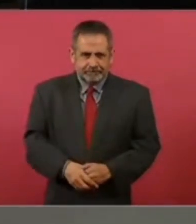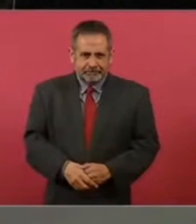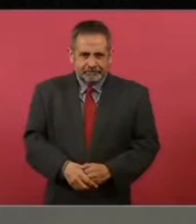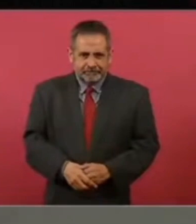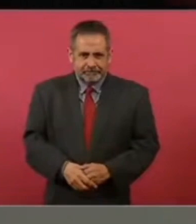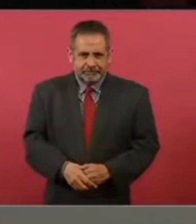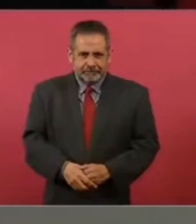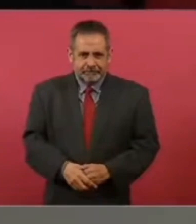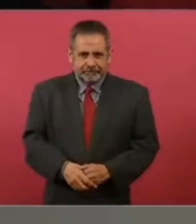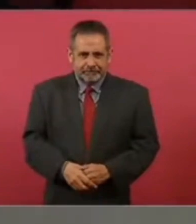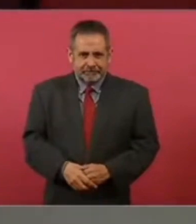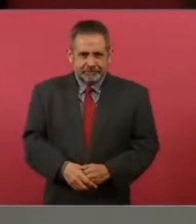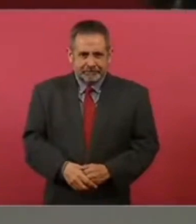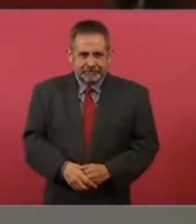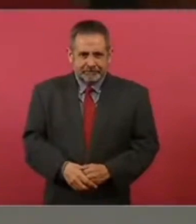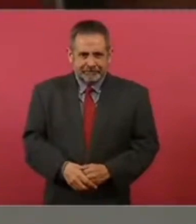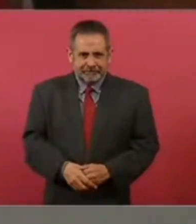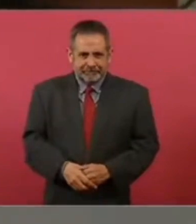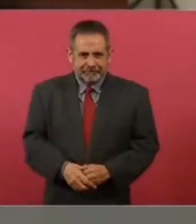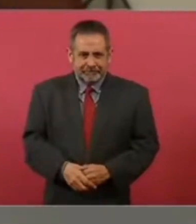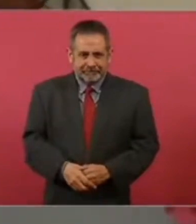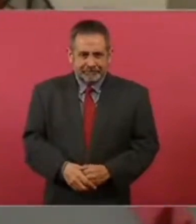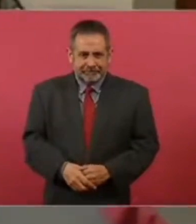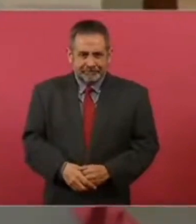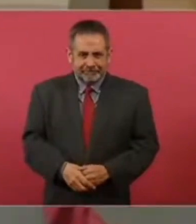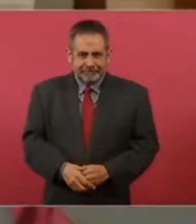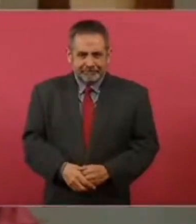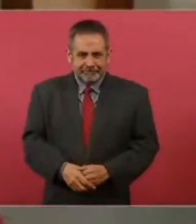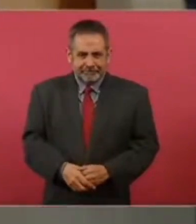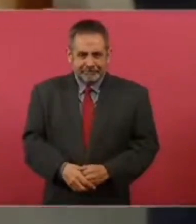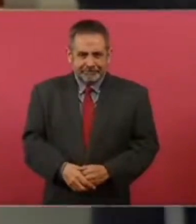Fue Isabel, ¿eh? No. No, sí, es bueno.